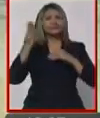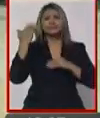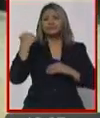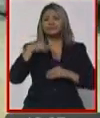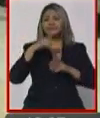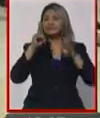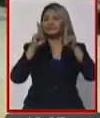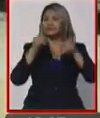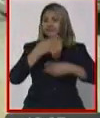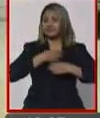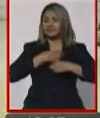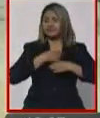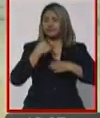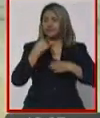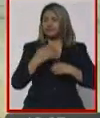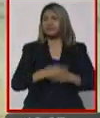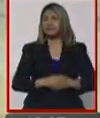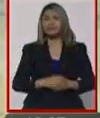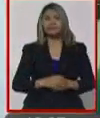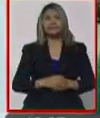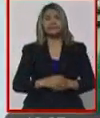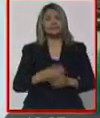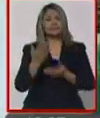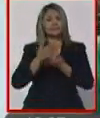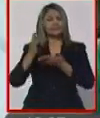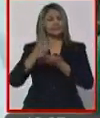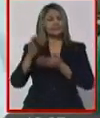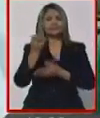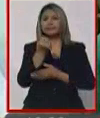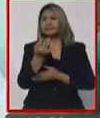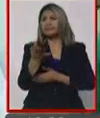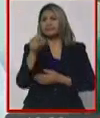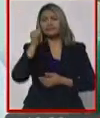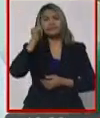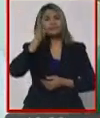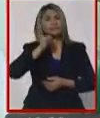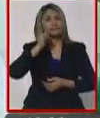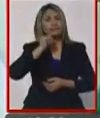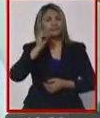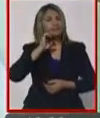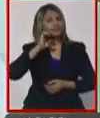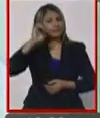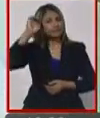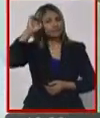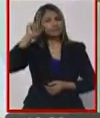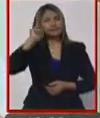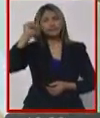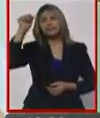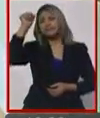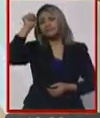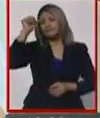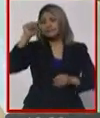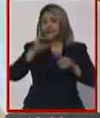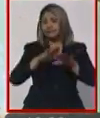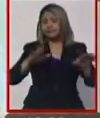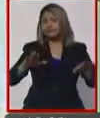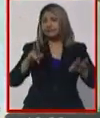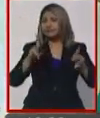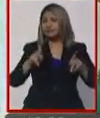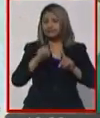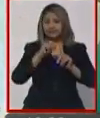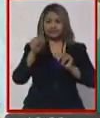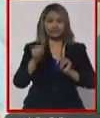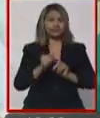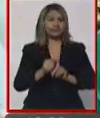que nuestros vecinos se han quejado de que los están bajando en cualquier lugar, a nuestras mujeres de la tercera edad, a nuestros niños, personas mayores,